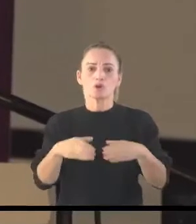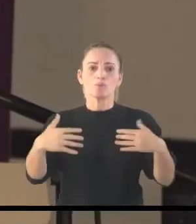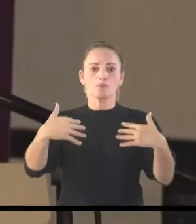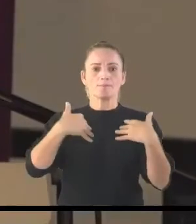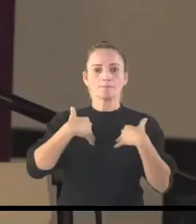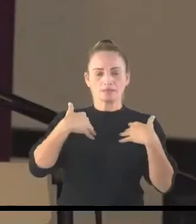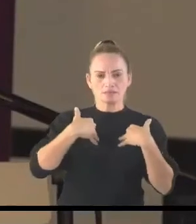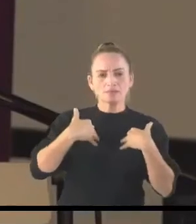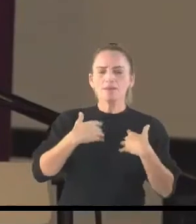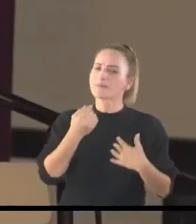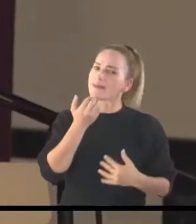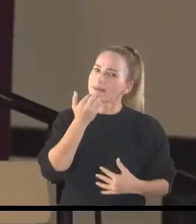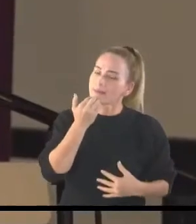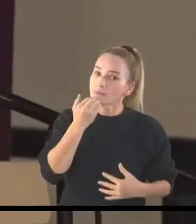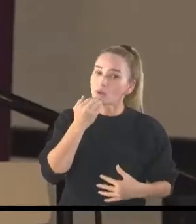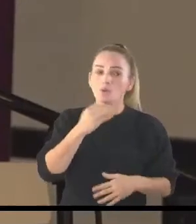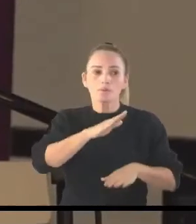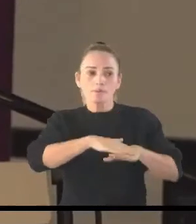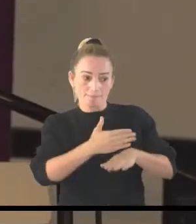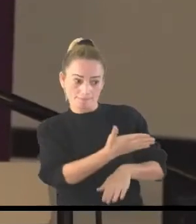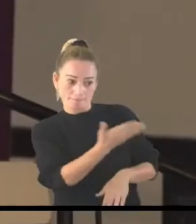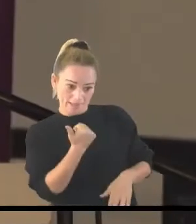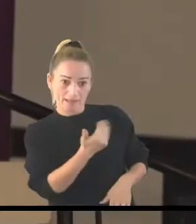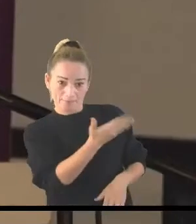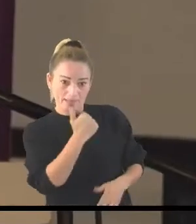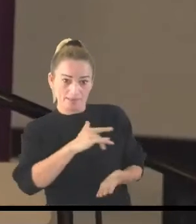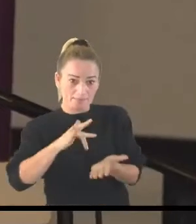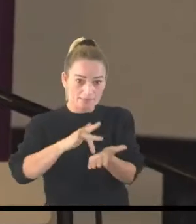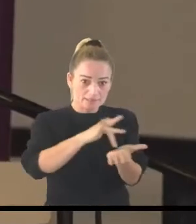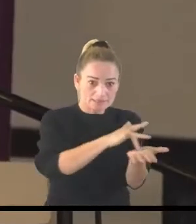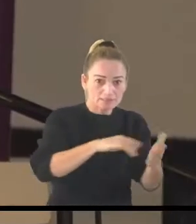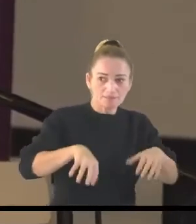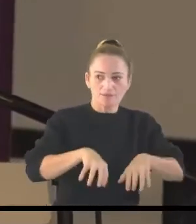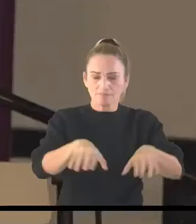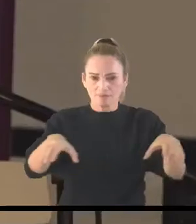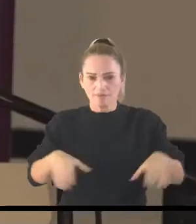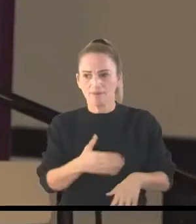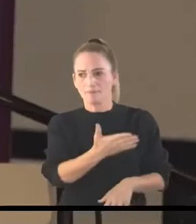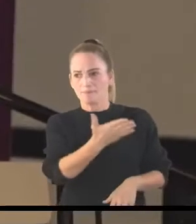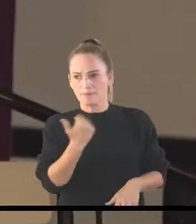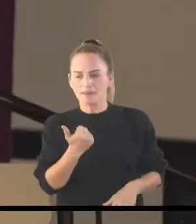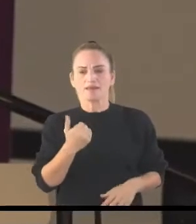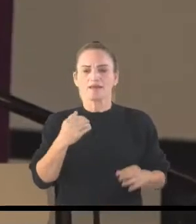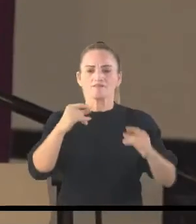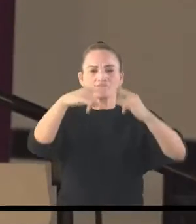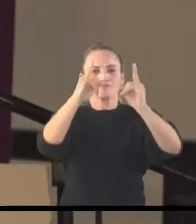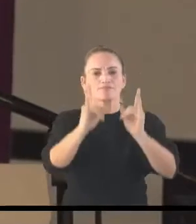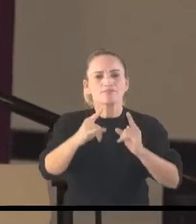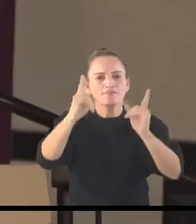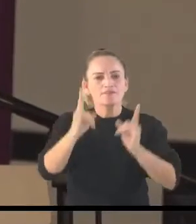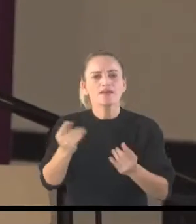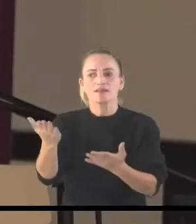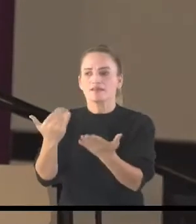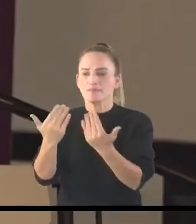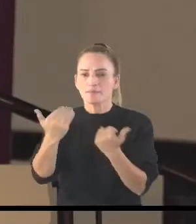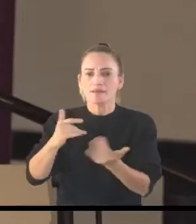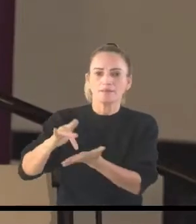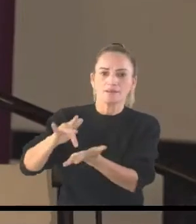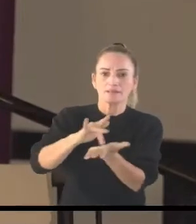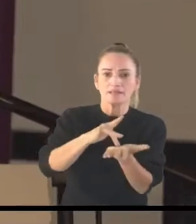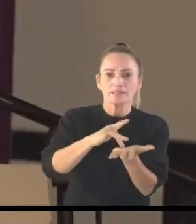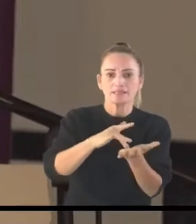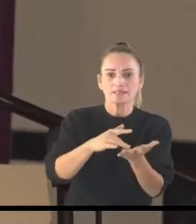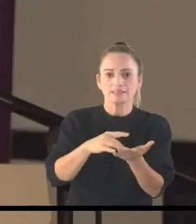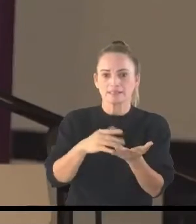víctimas nos dice, Gregoria, venga, participe en un evento, venga, participe en una feria, es una forma de